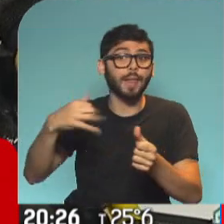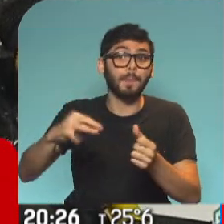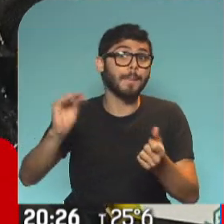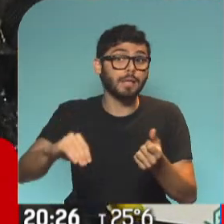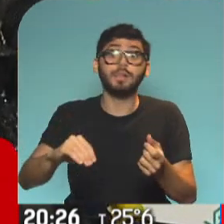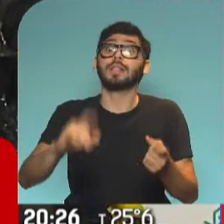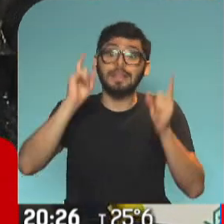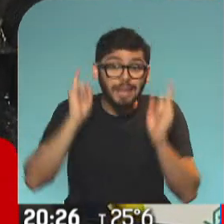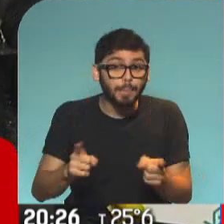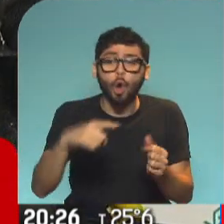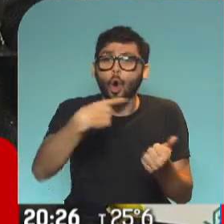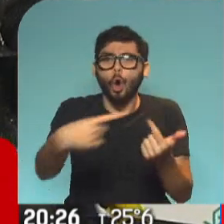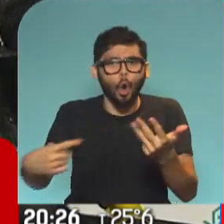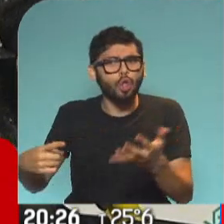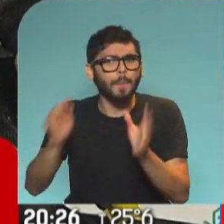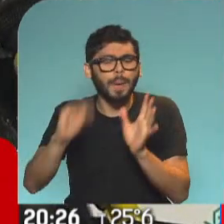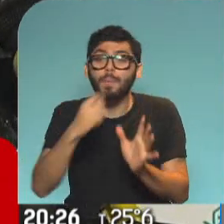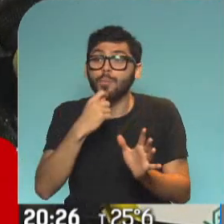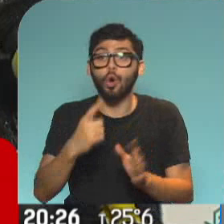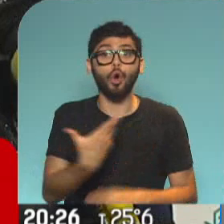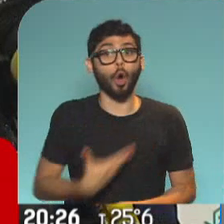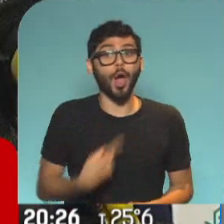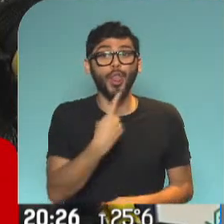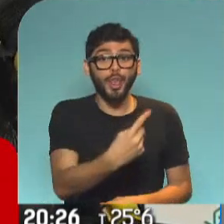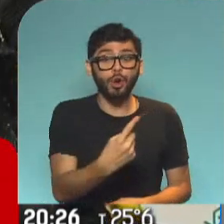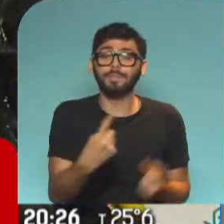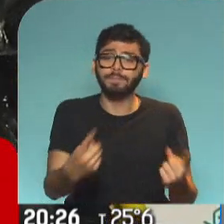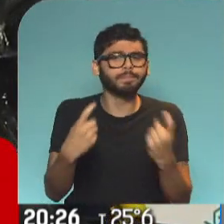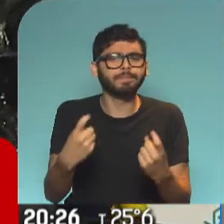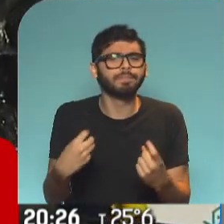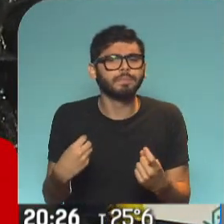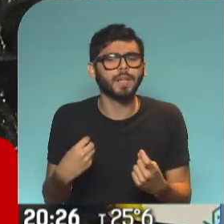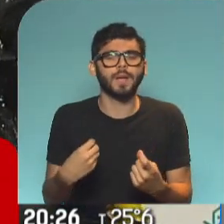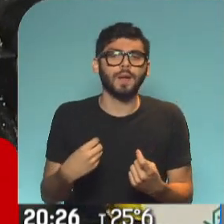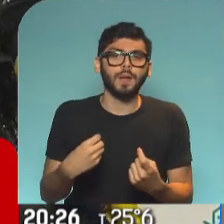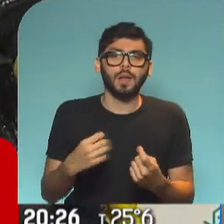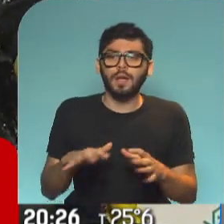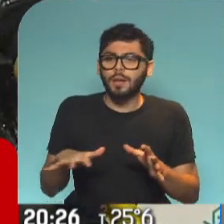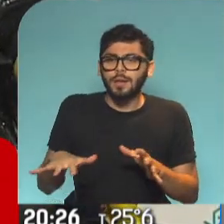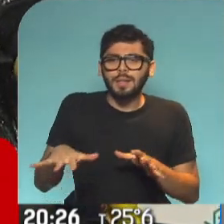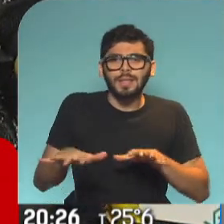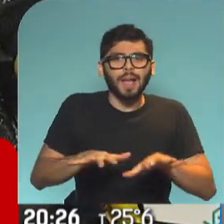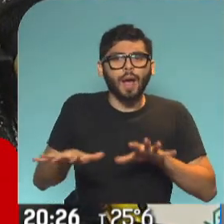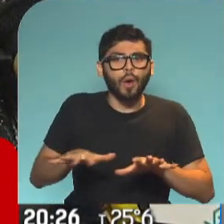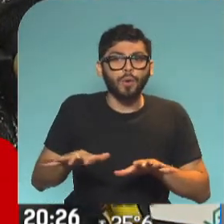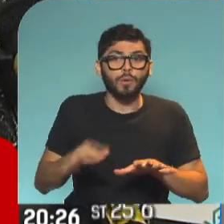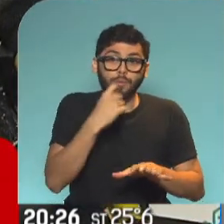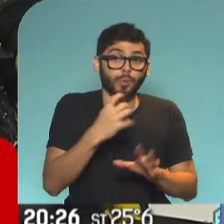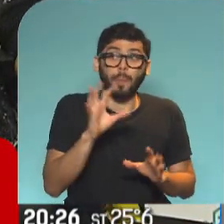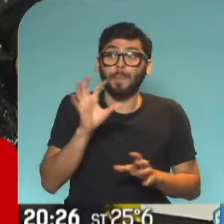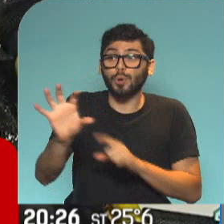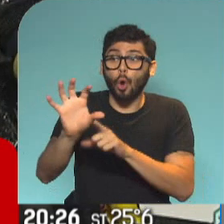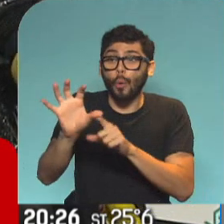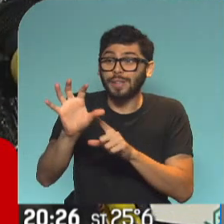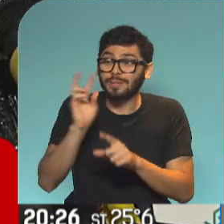hay que trabajar muchísimo en otros órdenes. Por ejemplo, como dijo el gobernador, en mejorar las condiciones que encontramos la provincia con una